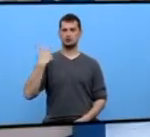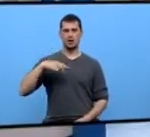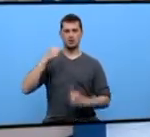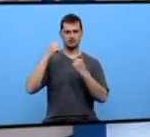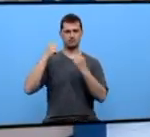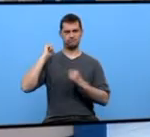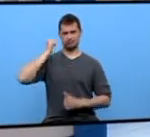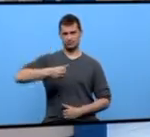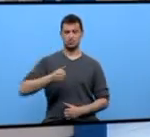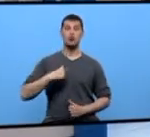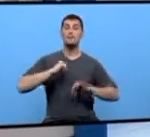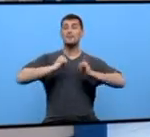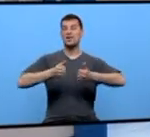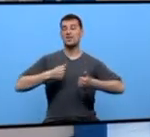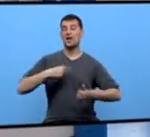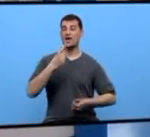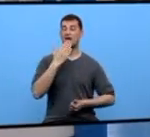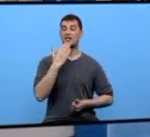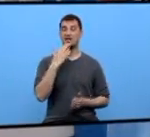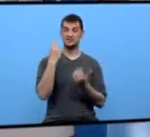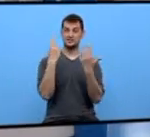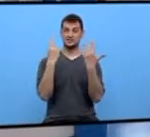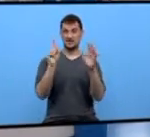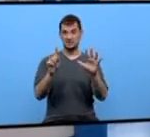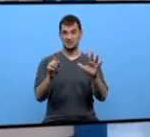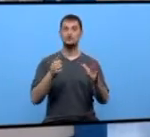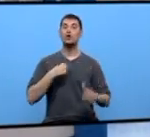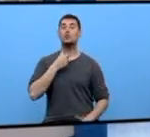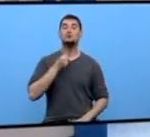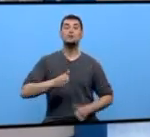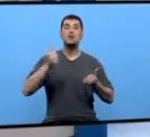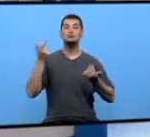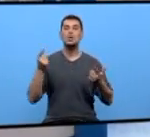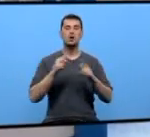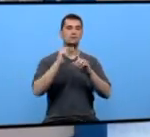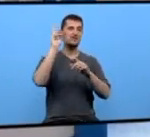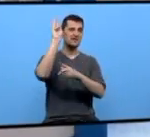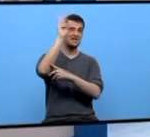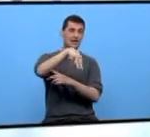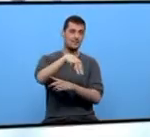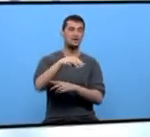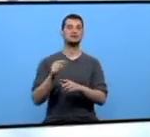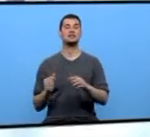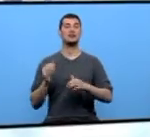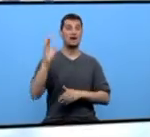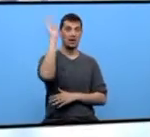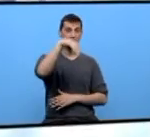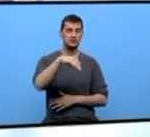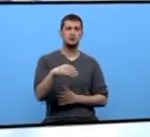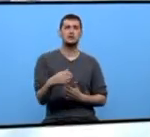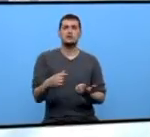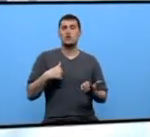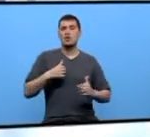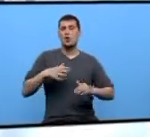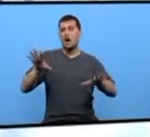6 años e lo que máis me gusta es tirar triples, entrar a canasta. Lo que fui aprendiendo fue